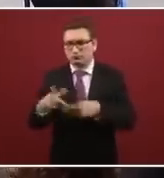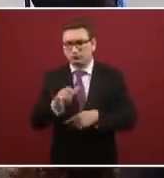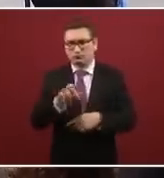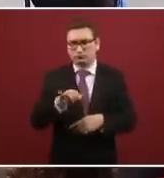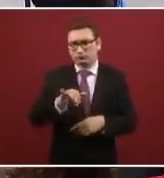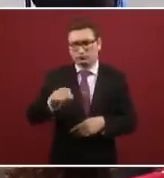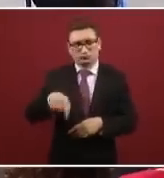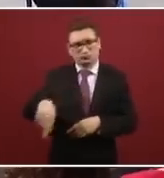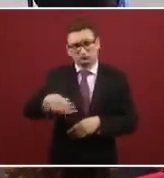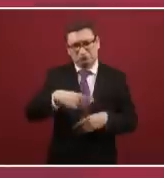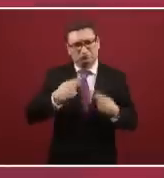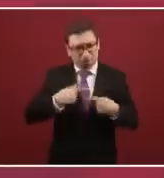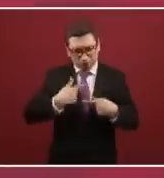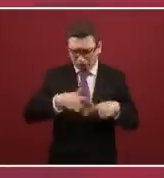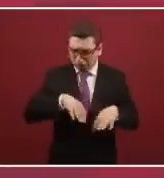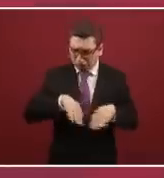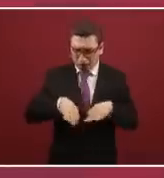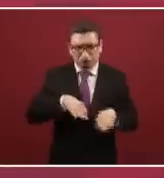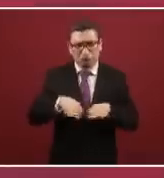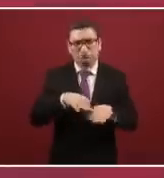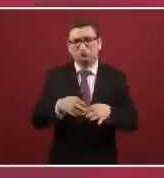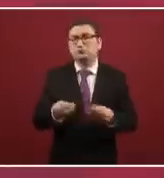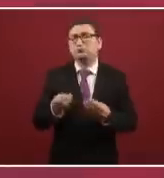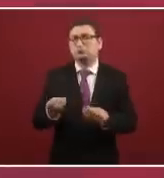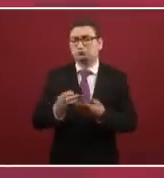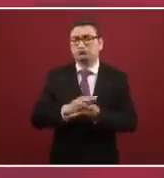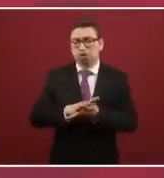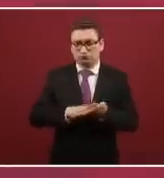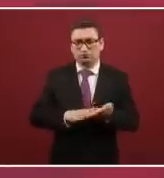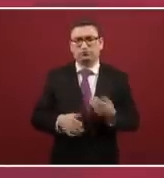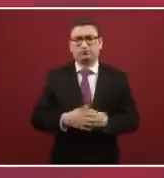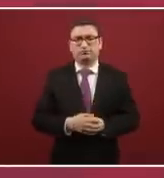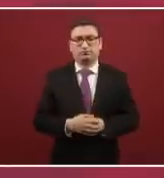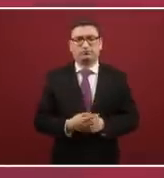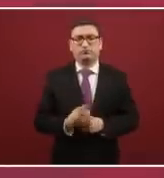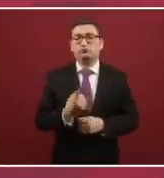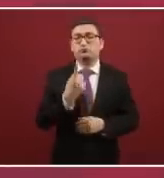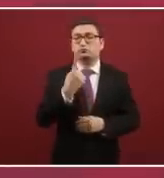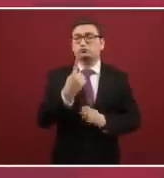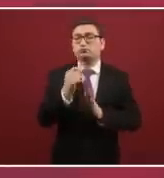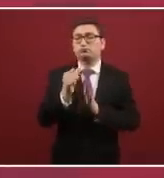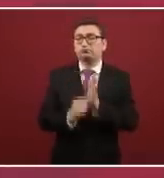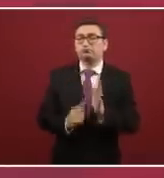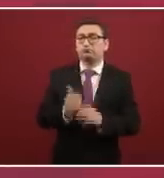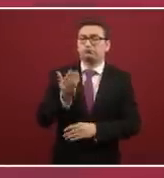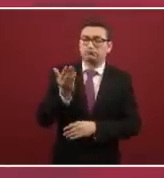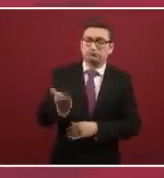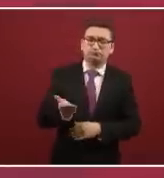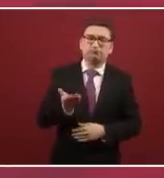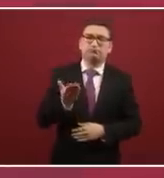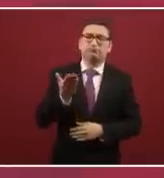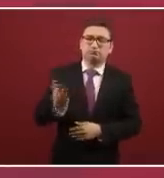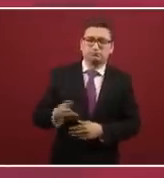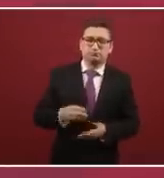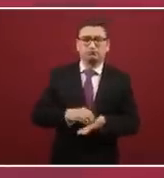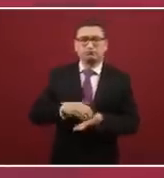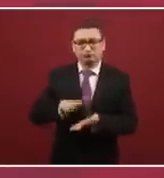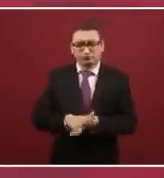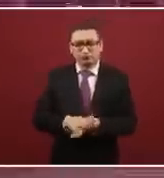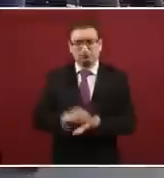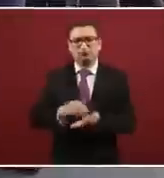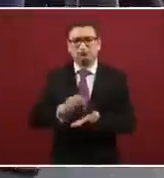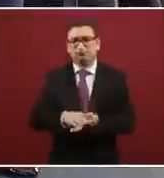gente trabajadora y humilde. Llevan un mes pidiéndole una cita y no